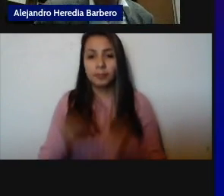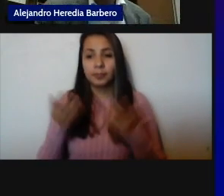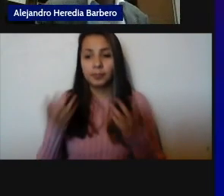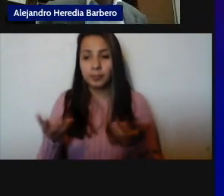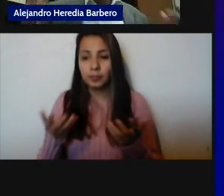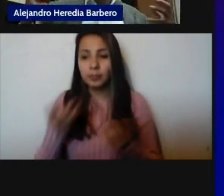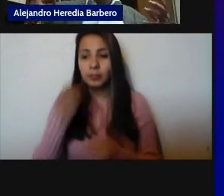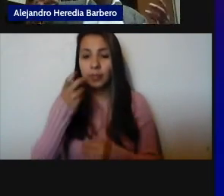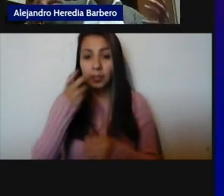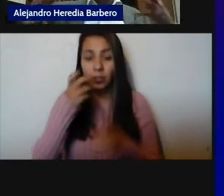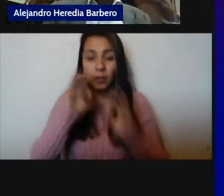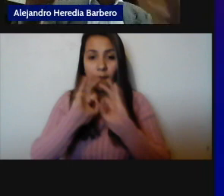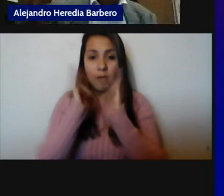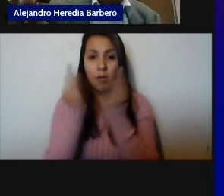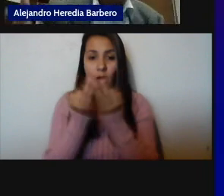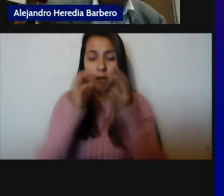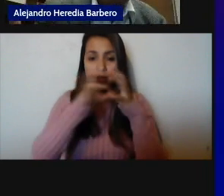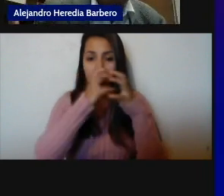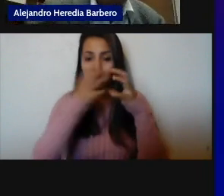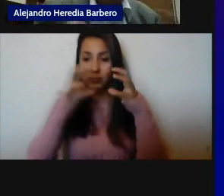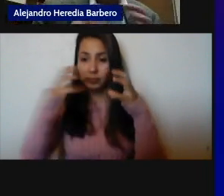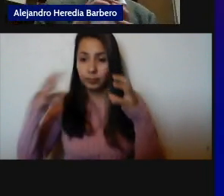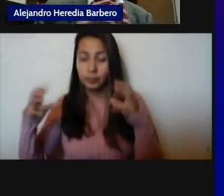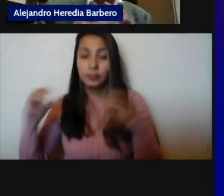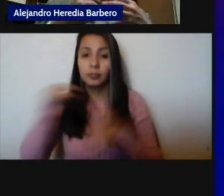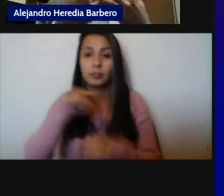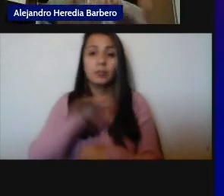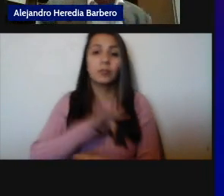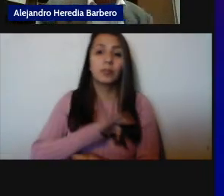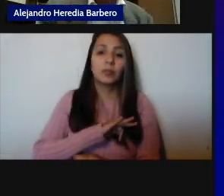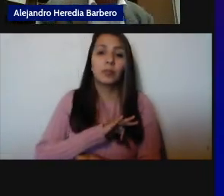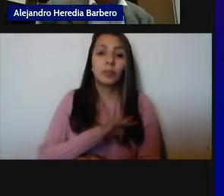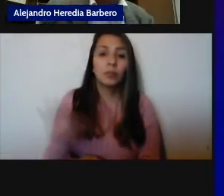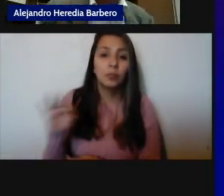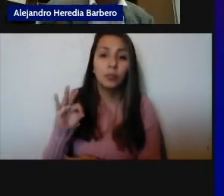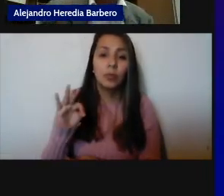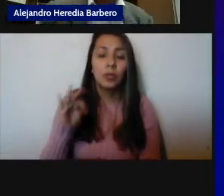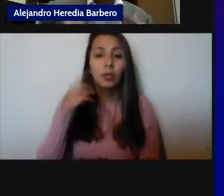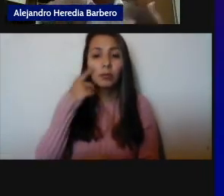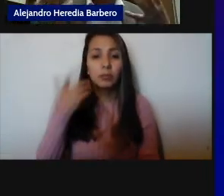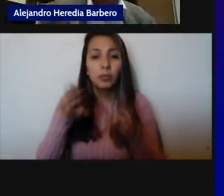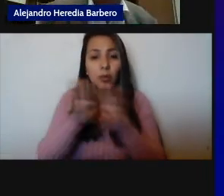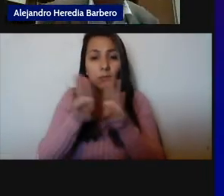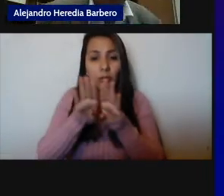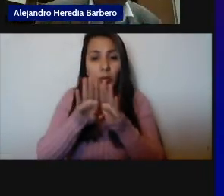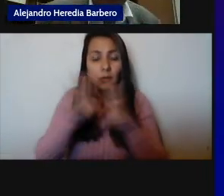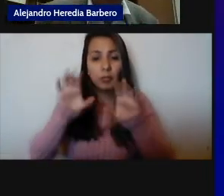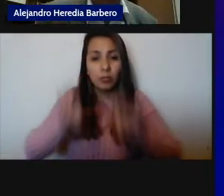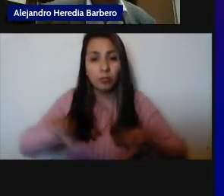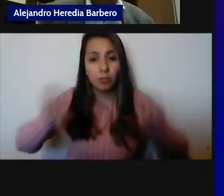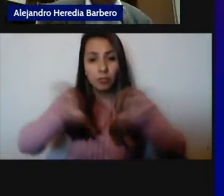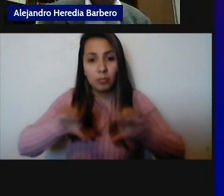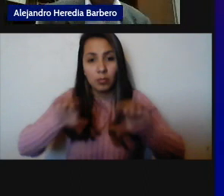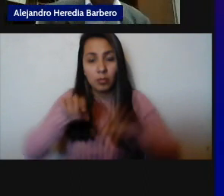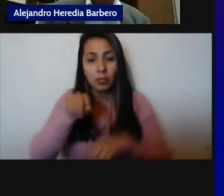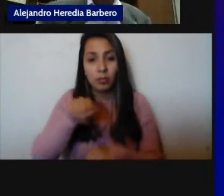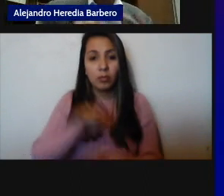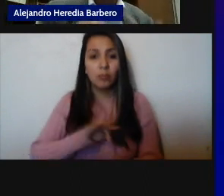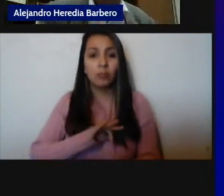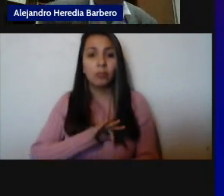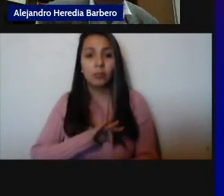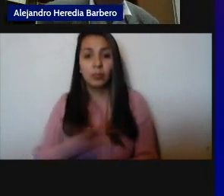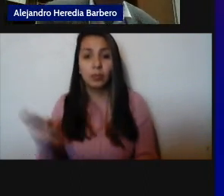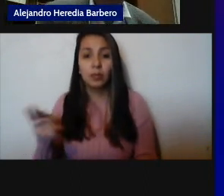actual, ¿no? Entonces, en términos de la estructuración de estos compuestos orgánicos, podríamos simularlos también en la